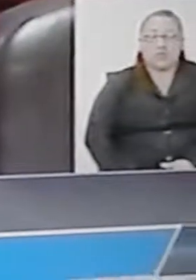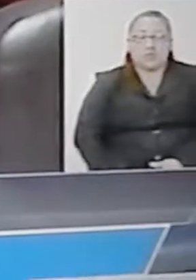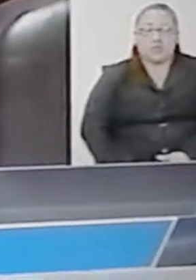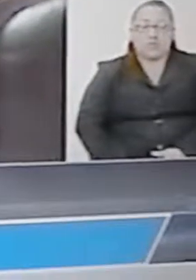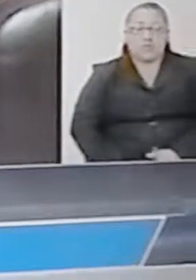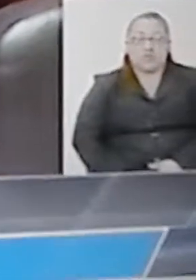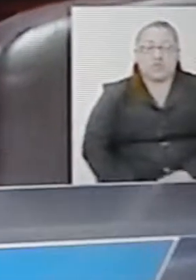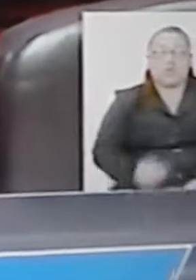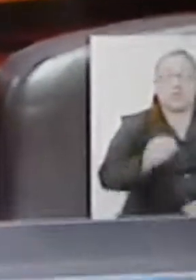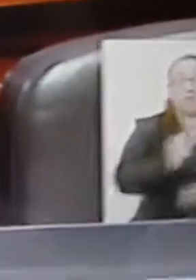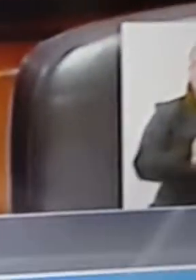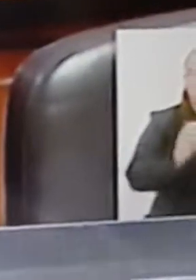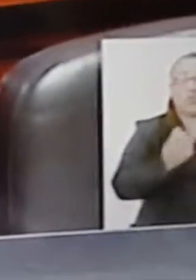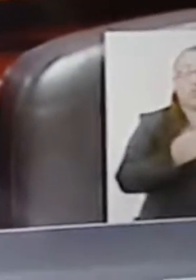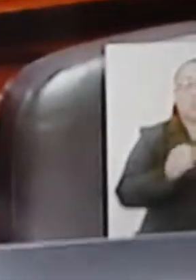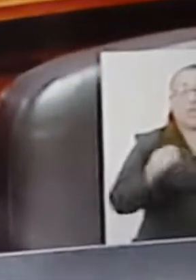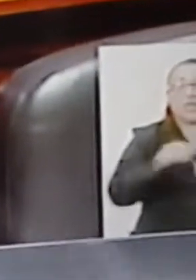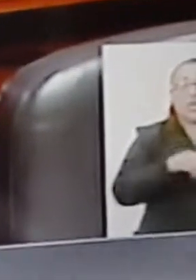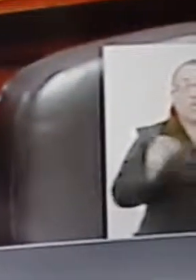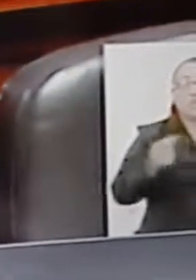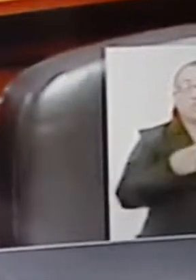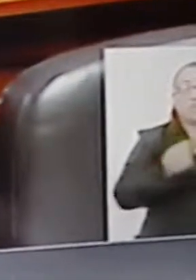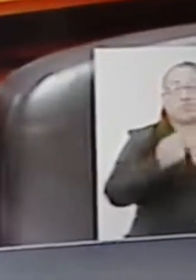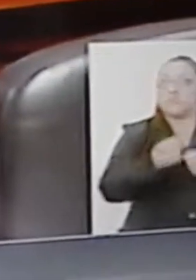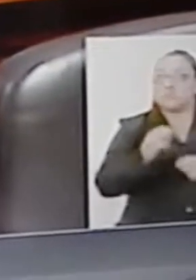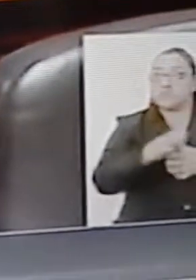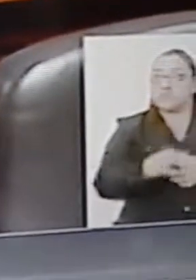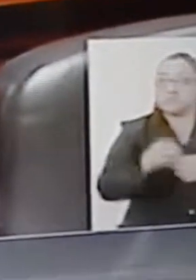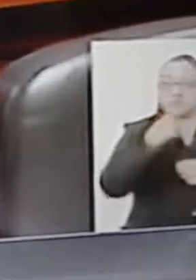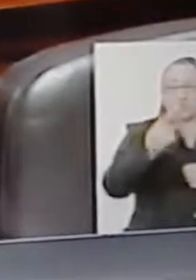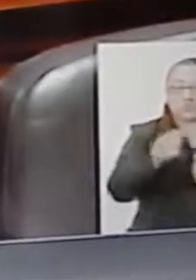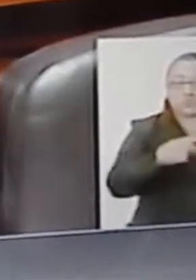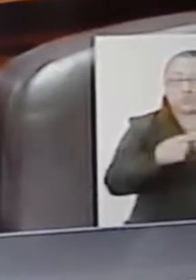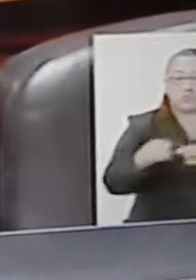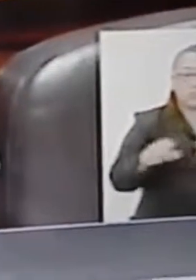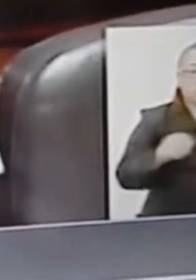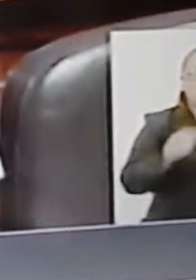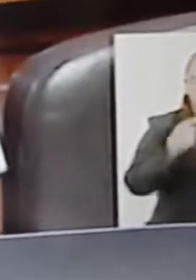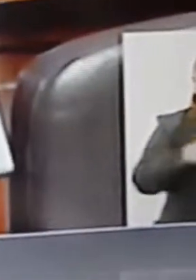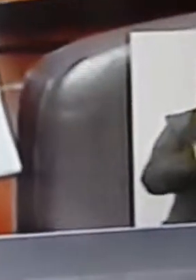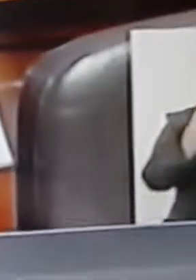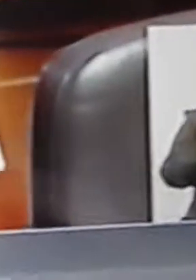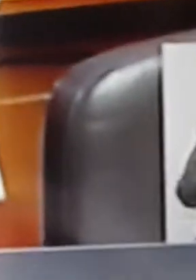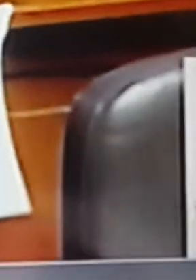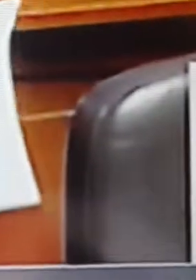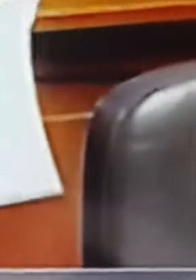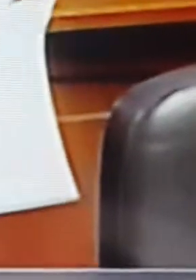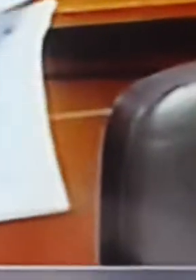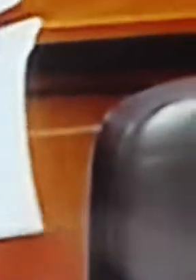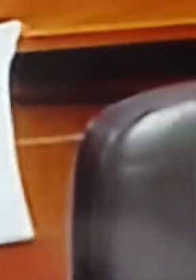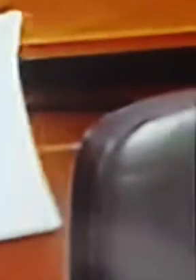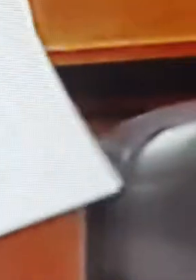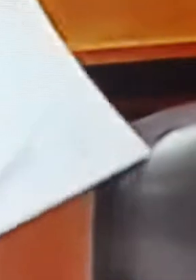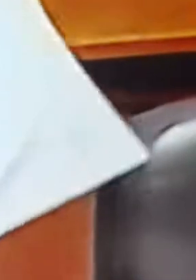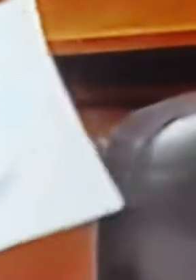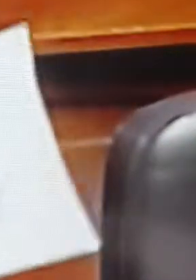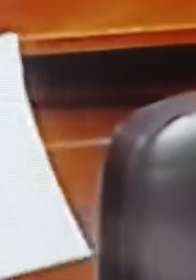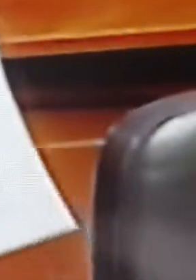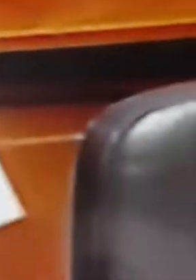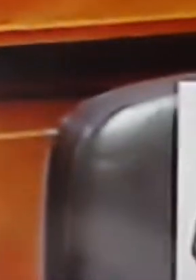que si es aprobado por el Congreso, si es aprobado en la Comisión Agraria por unanimidad, estaríamos haciéndole un gran favor al mundo rural y